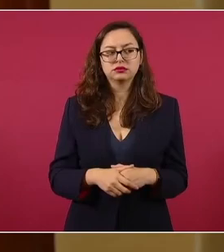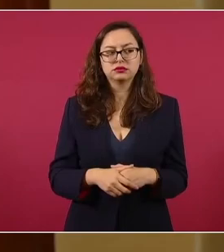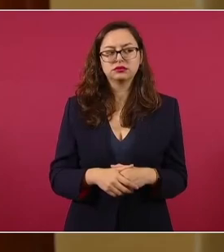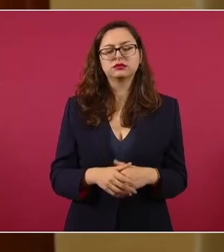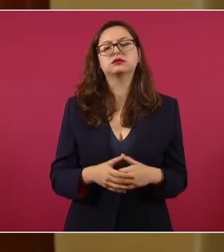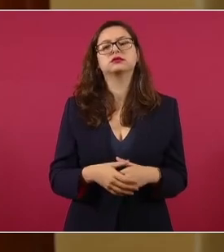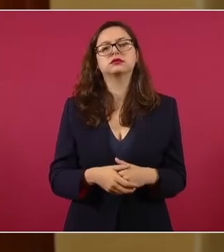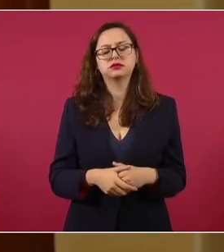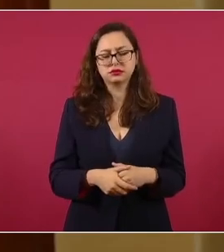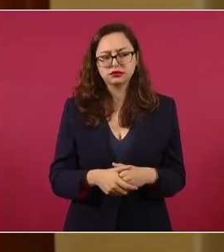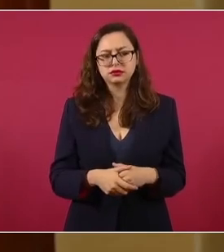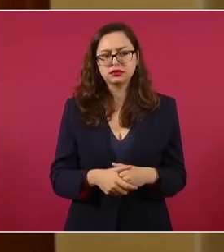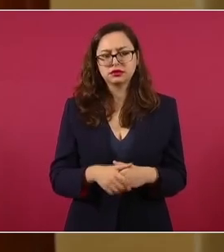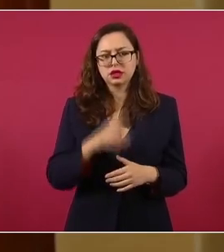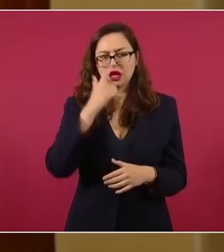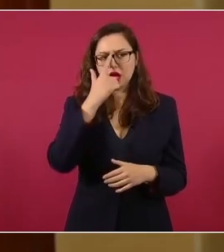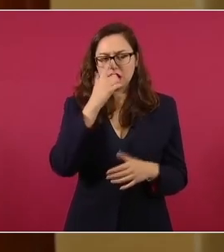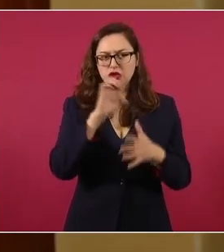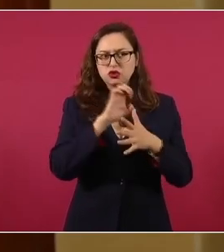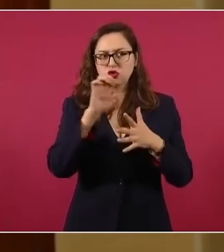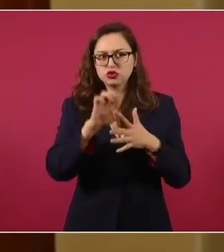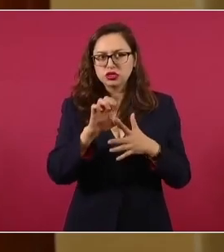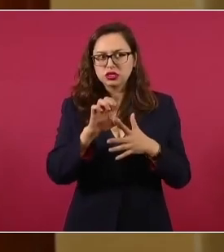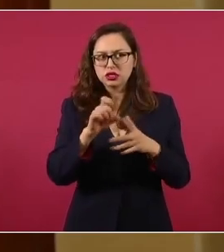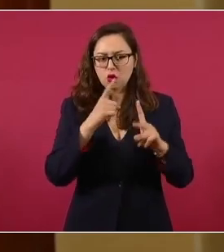es el eufemismo